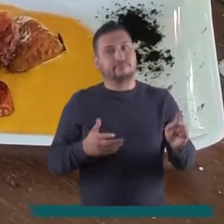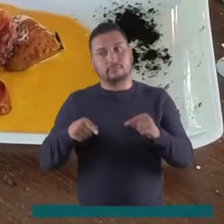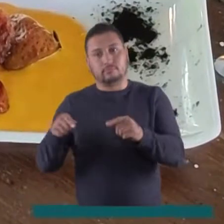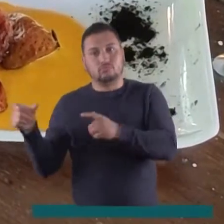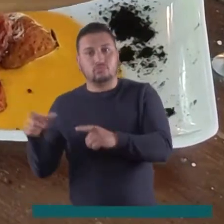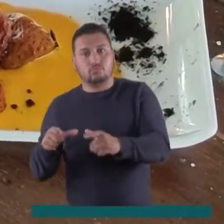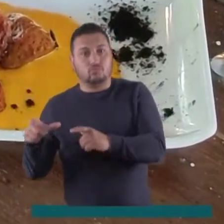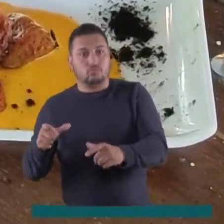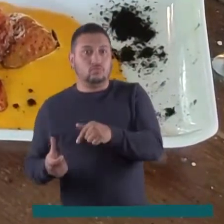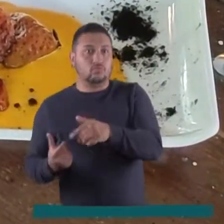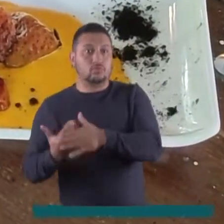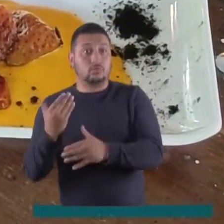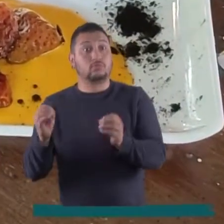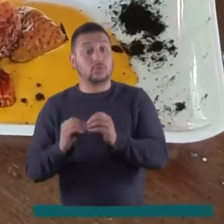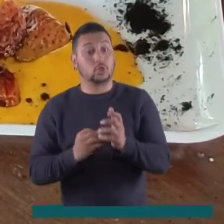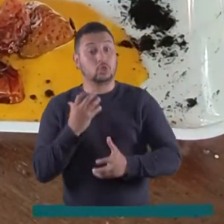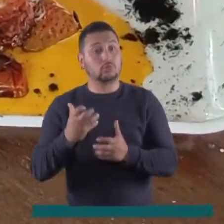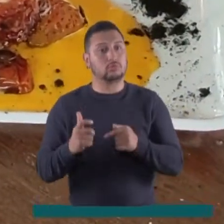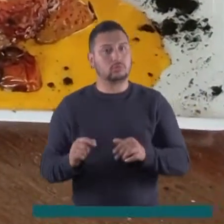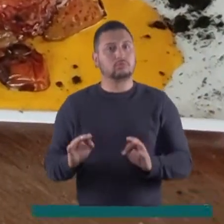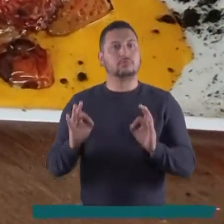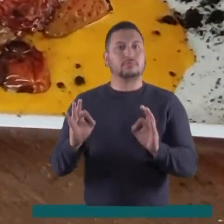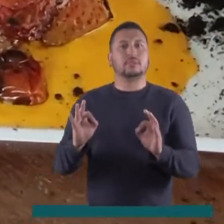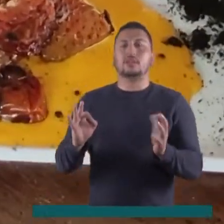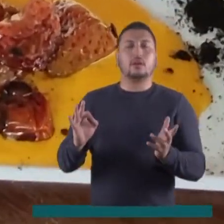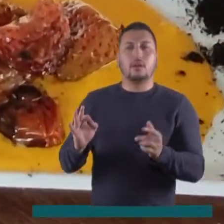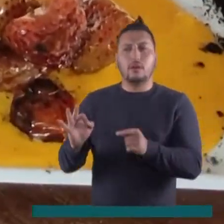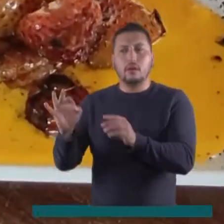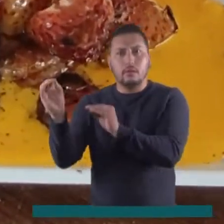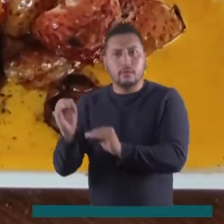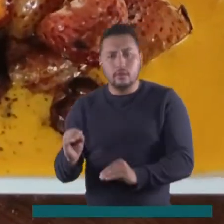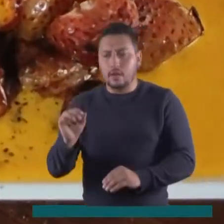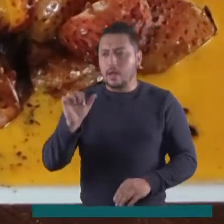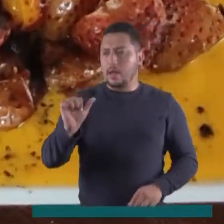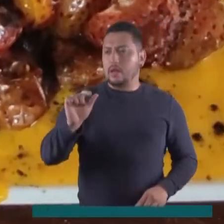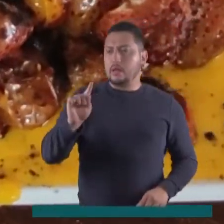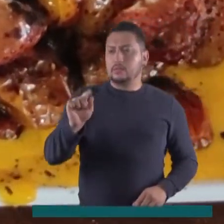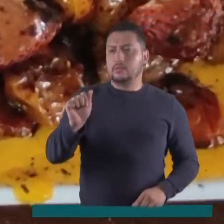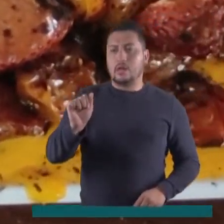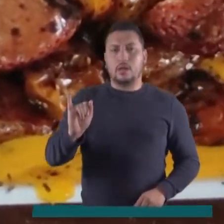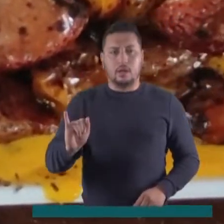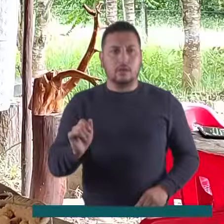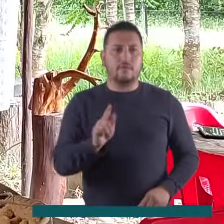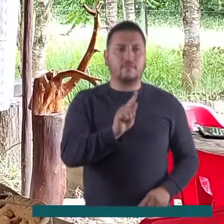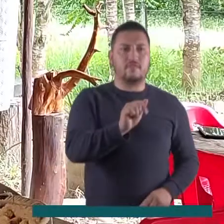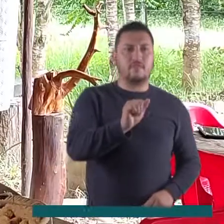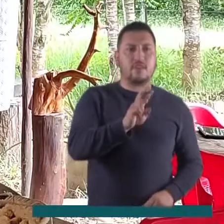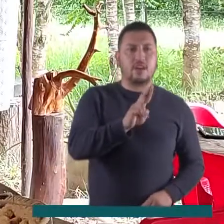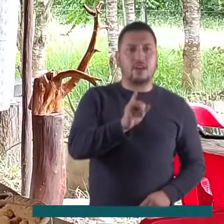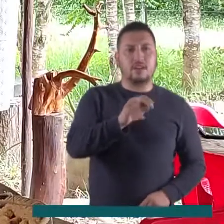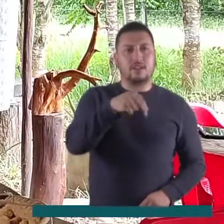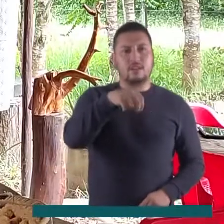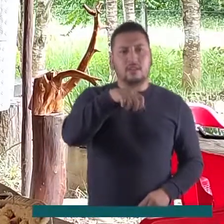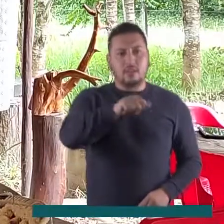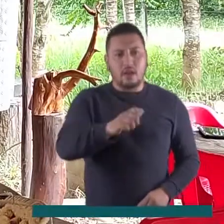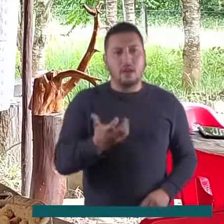Alta Cocina, de aquí de la región, con azaí, con fariña,